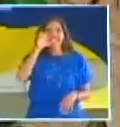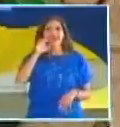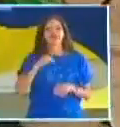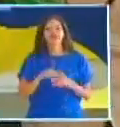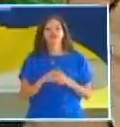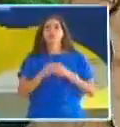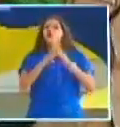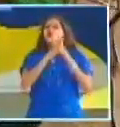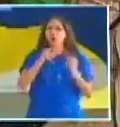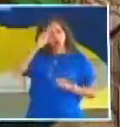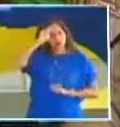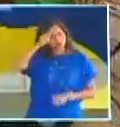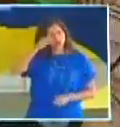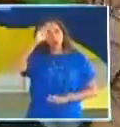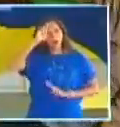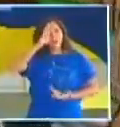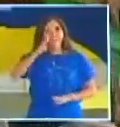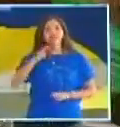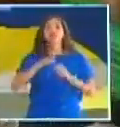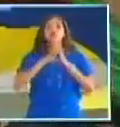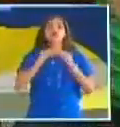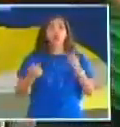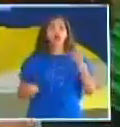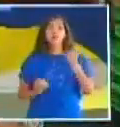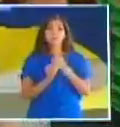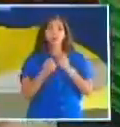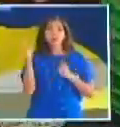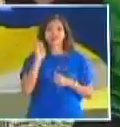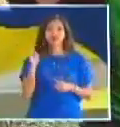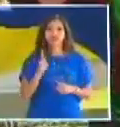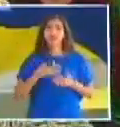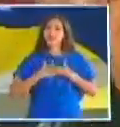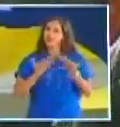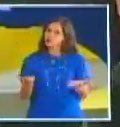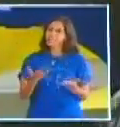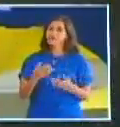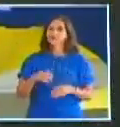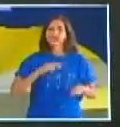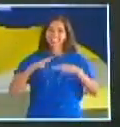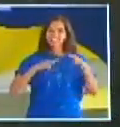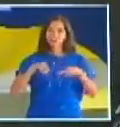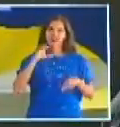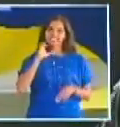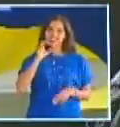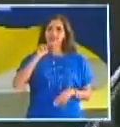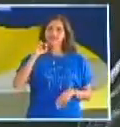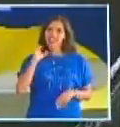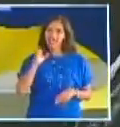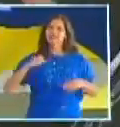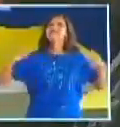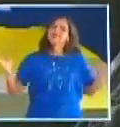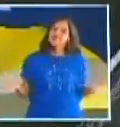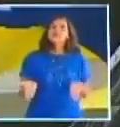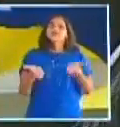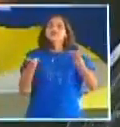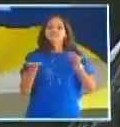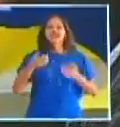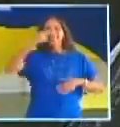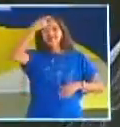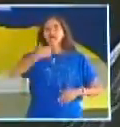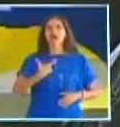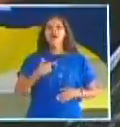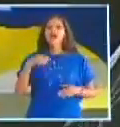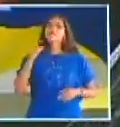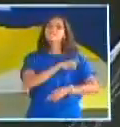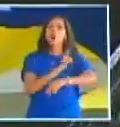Todo nuestro respeto, todo el apoyo de Venezuela para usted, que lleva adelante dignamente el poder